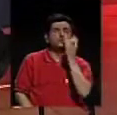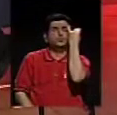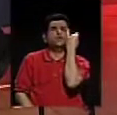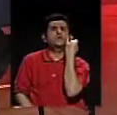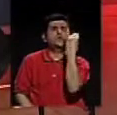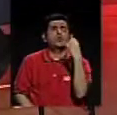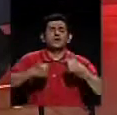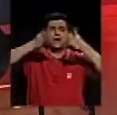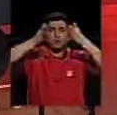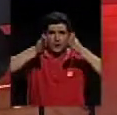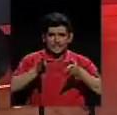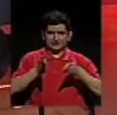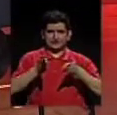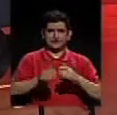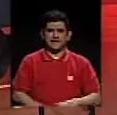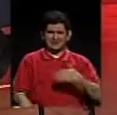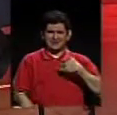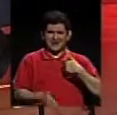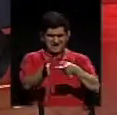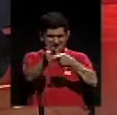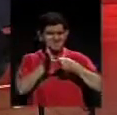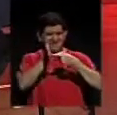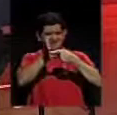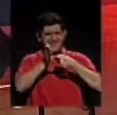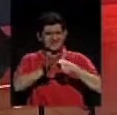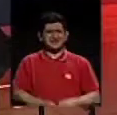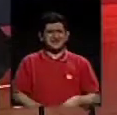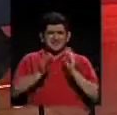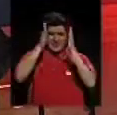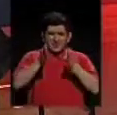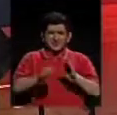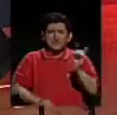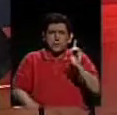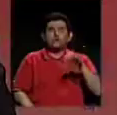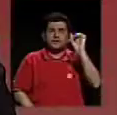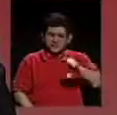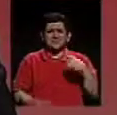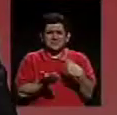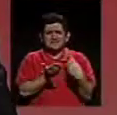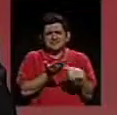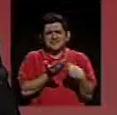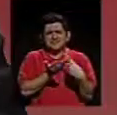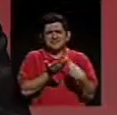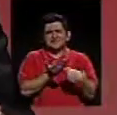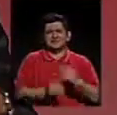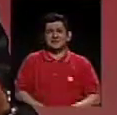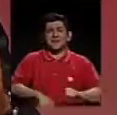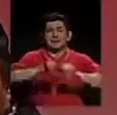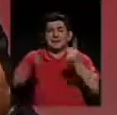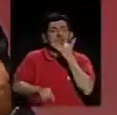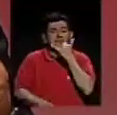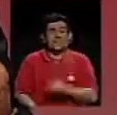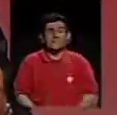del candidato es un requisito para ser magistrado. Sí es un tema que se discute. Lo que pasa es que